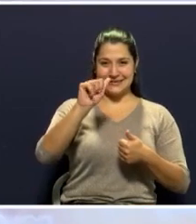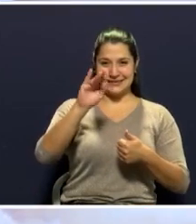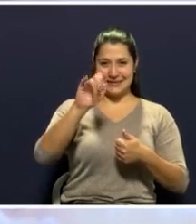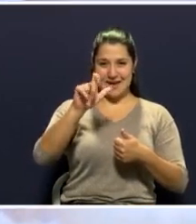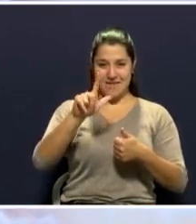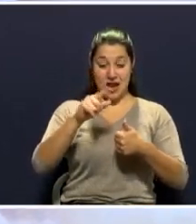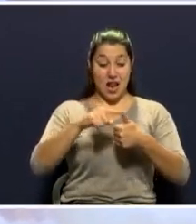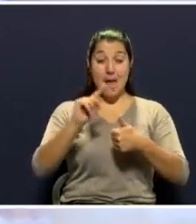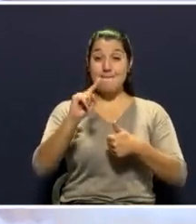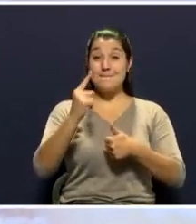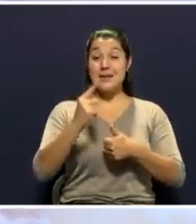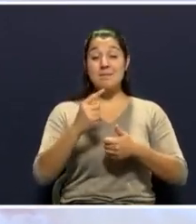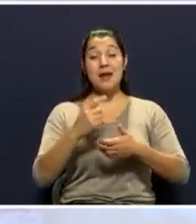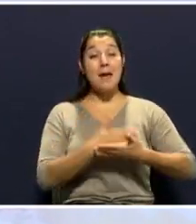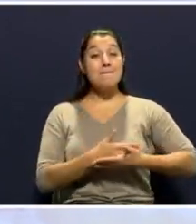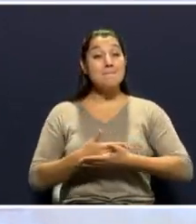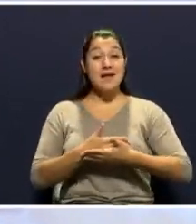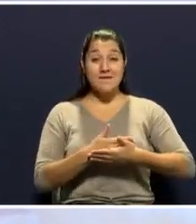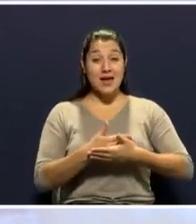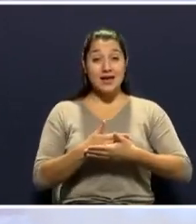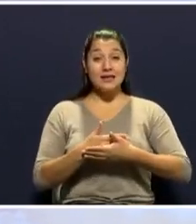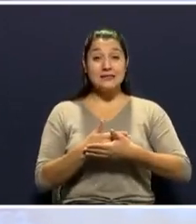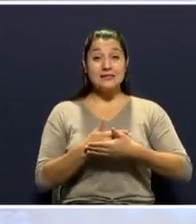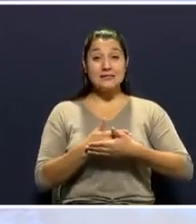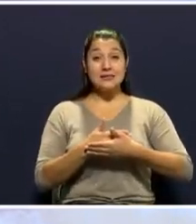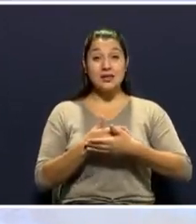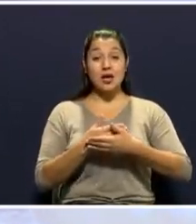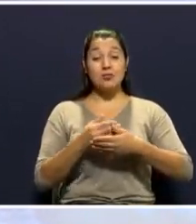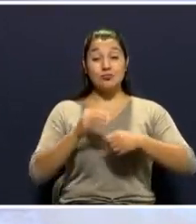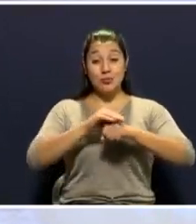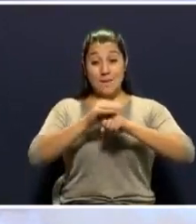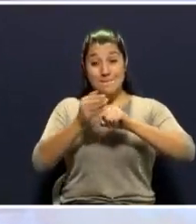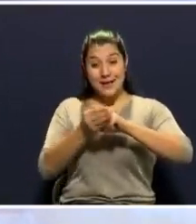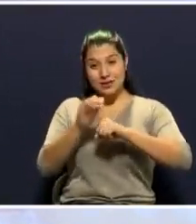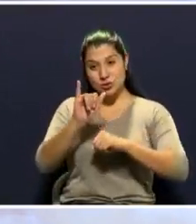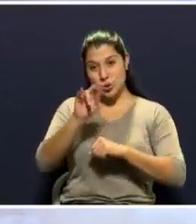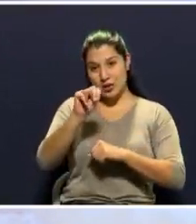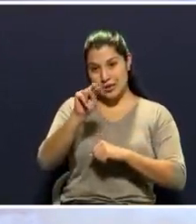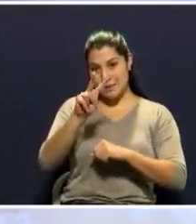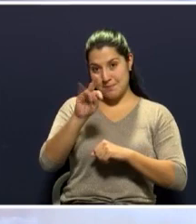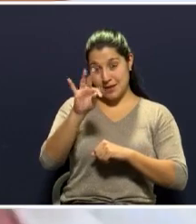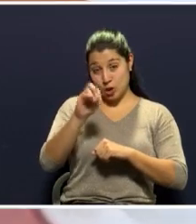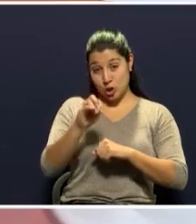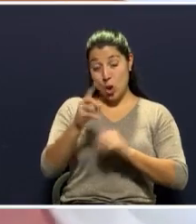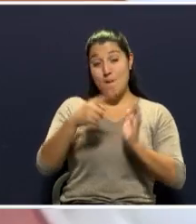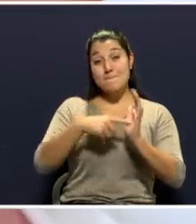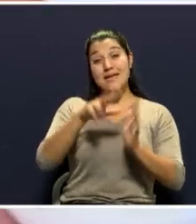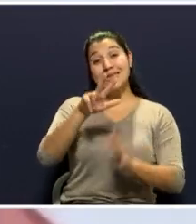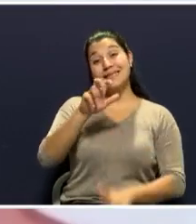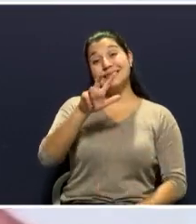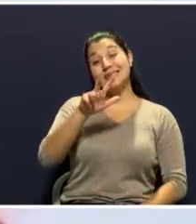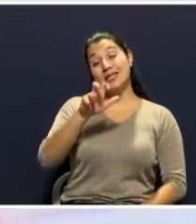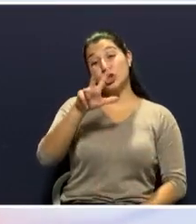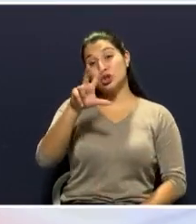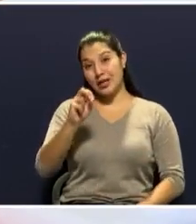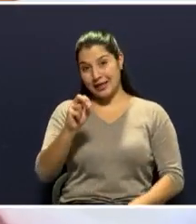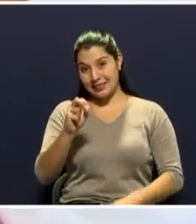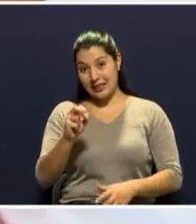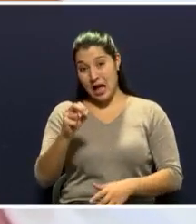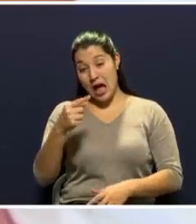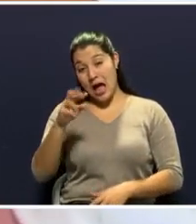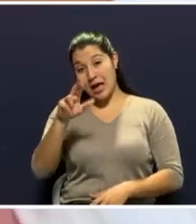primera bebé fecundada por la técnica in vitro. Pesó 2.530 gramos y midió 46